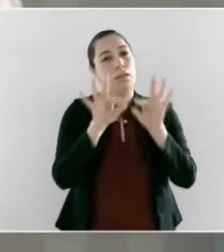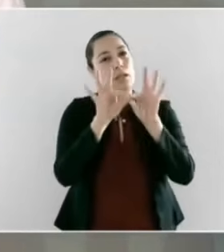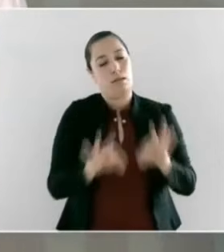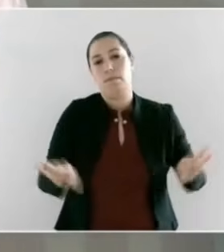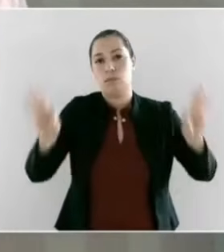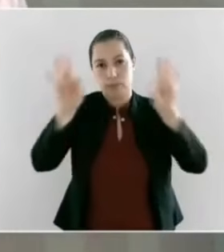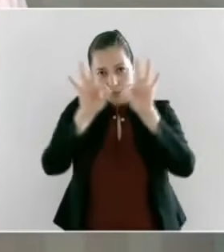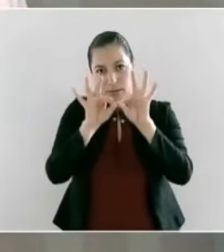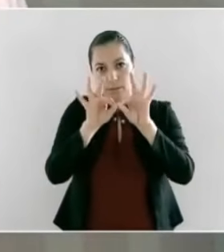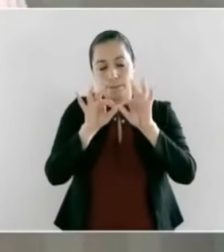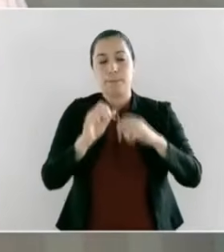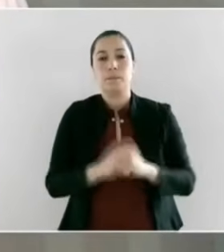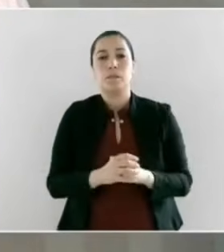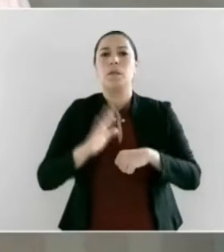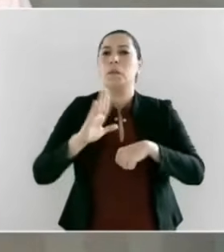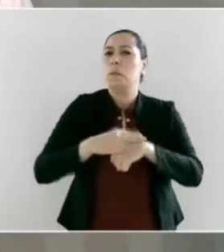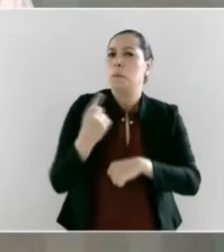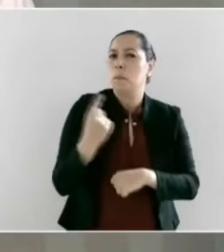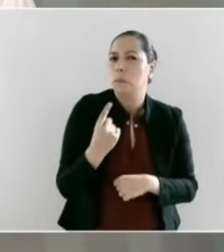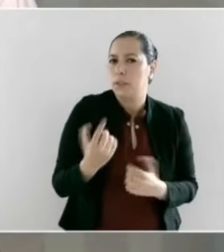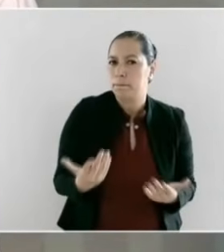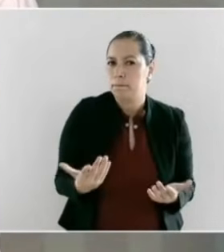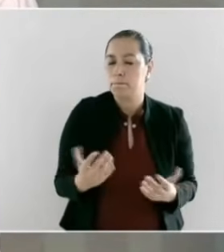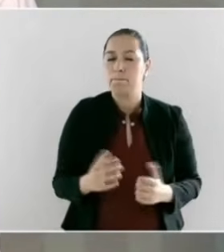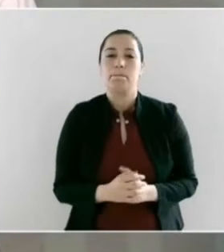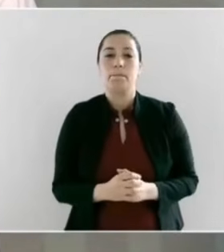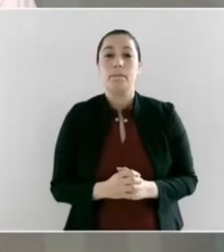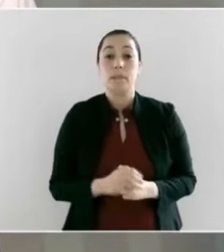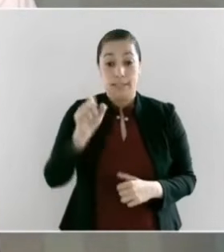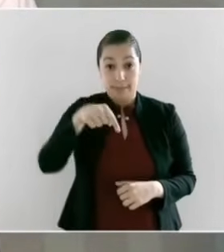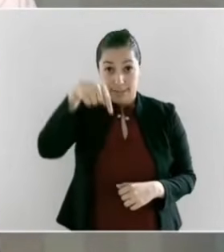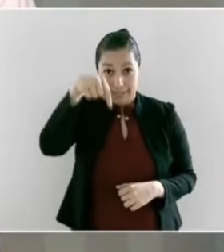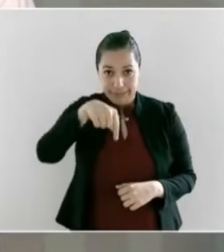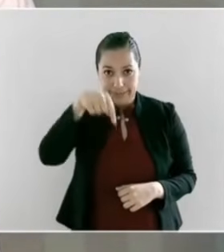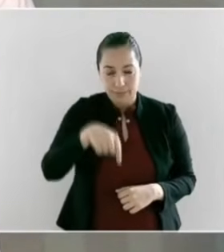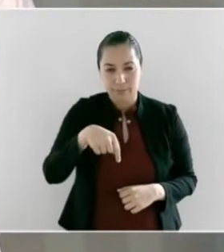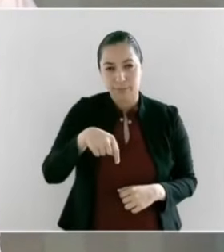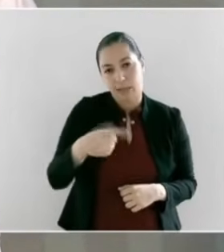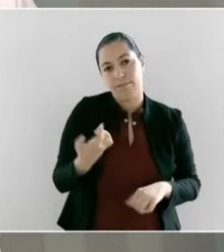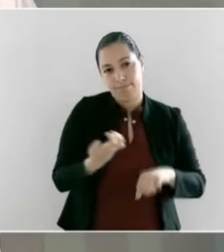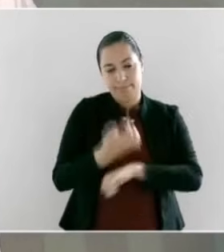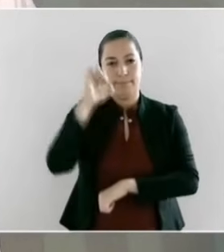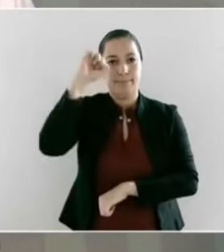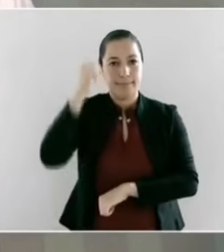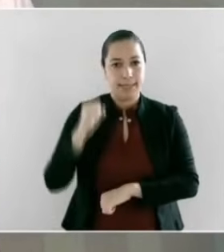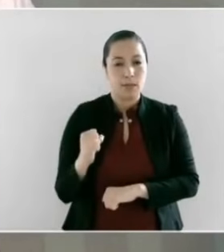importante, porque aquí en Sinaloa